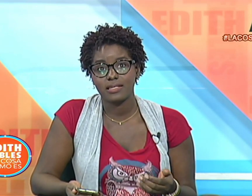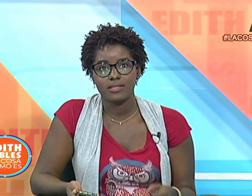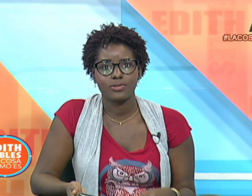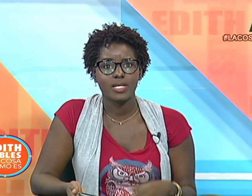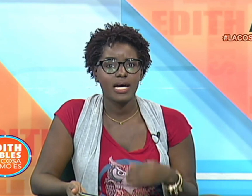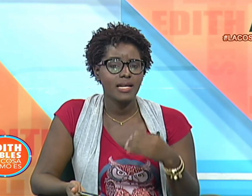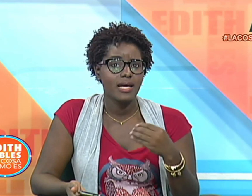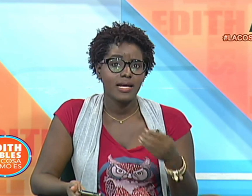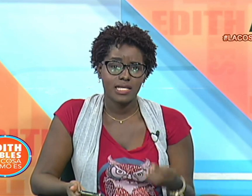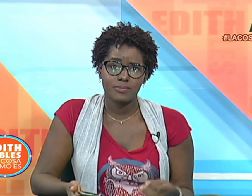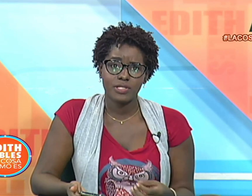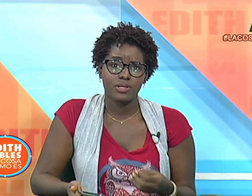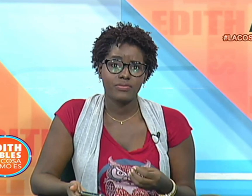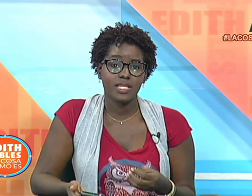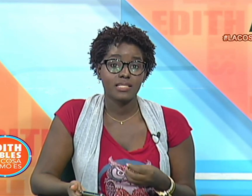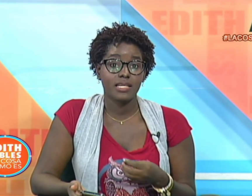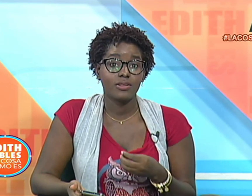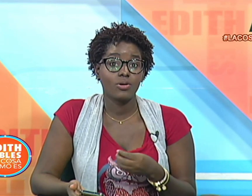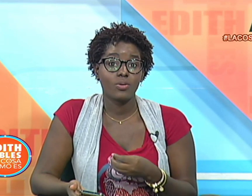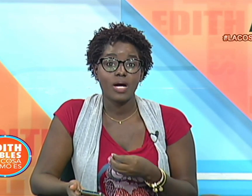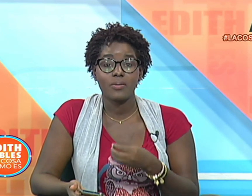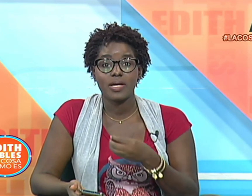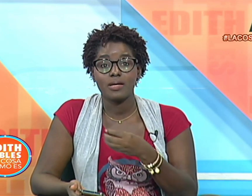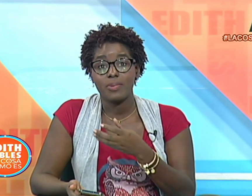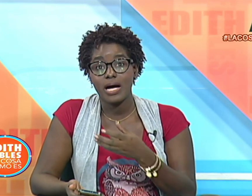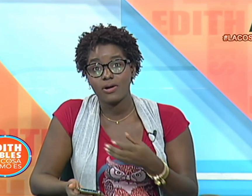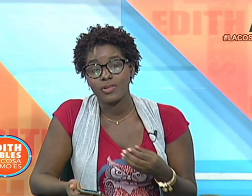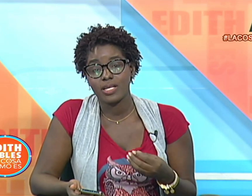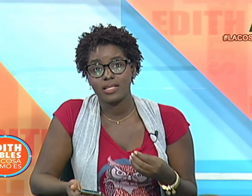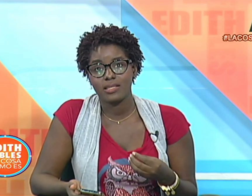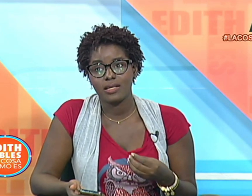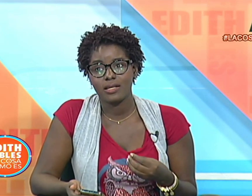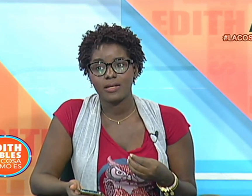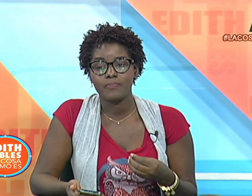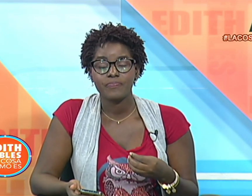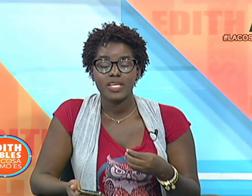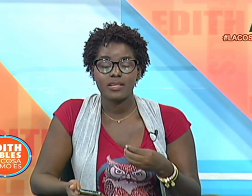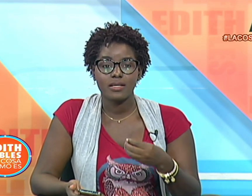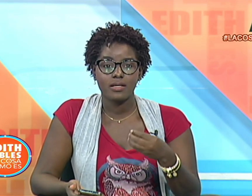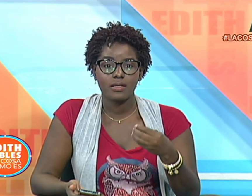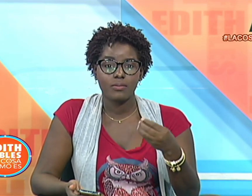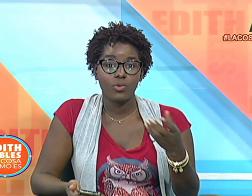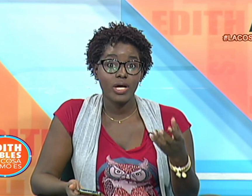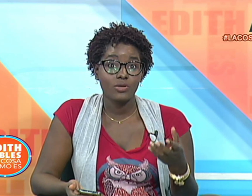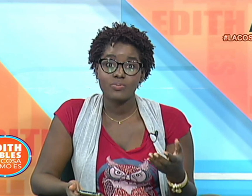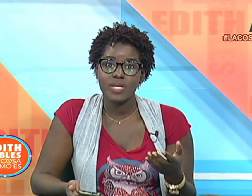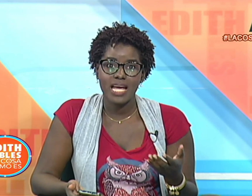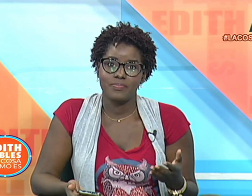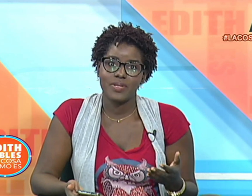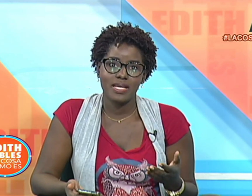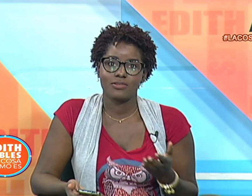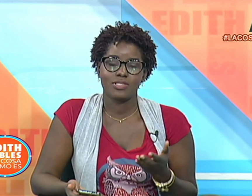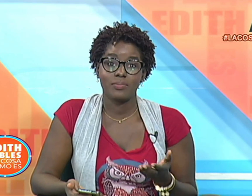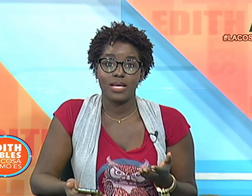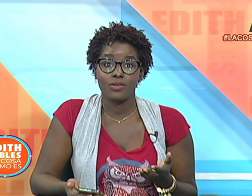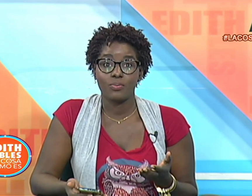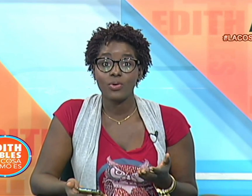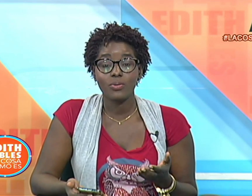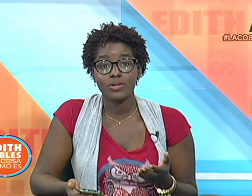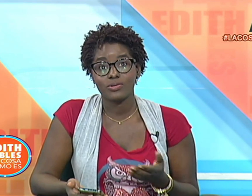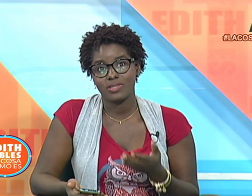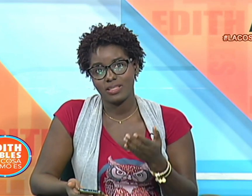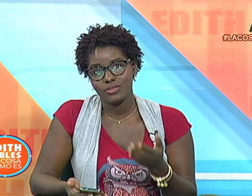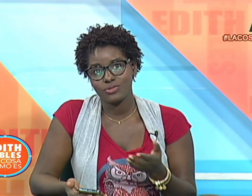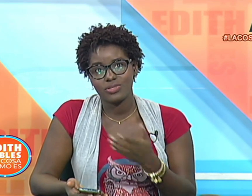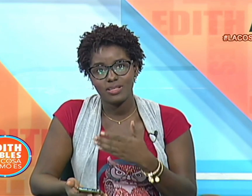internacional el aspecto referente que no va a haber pago d buenos días a los empleados